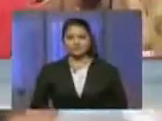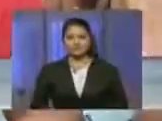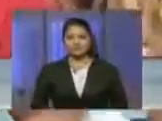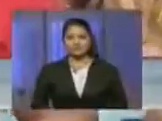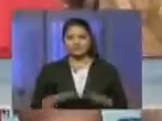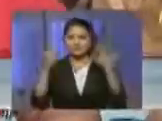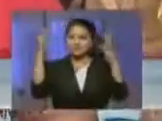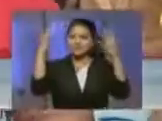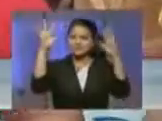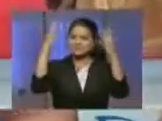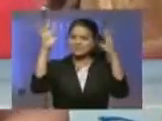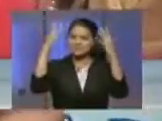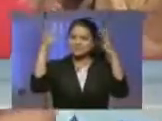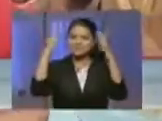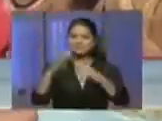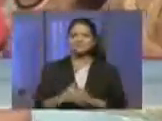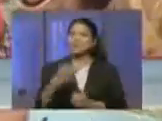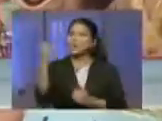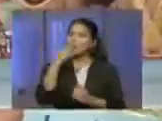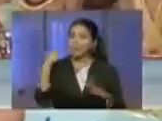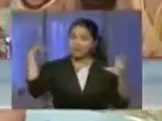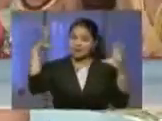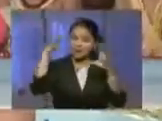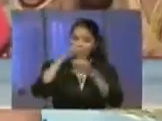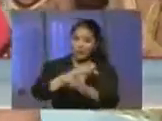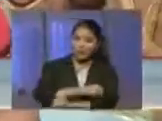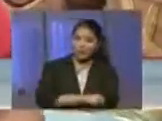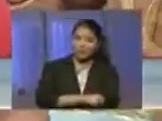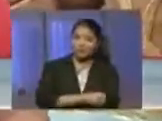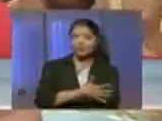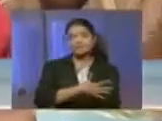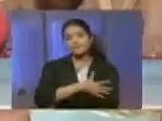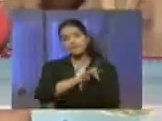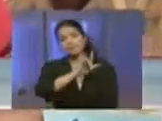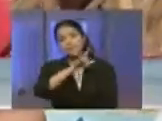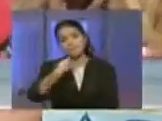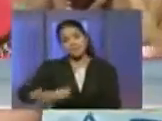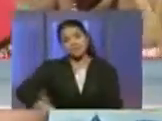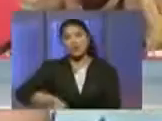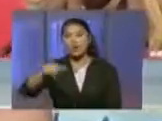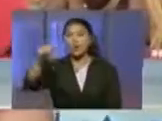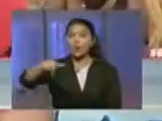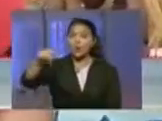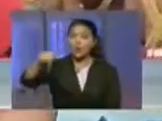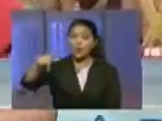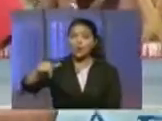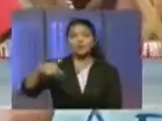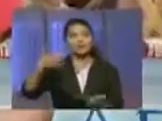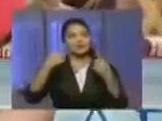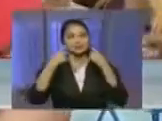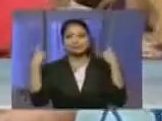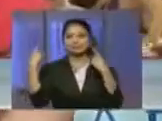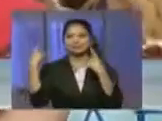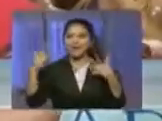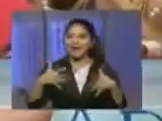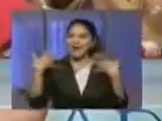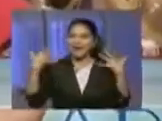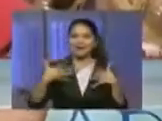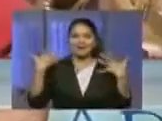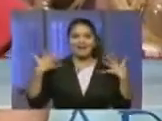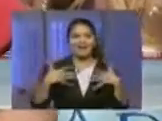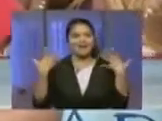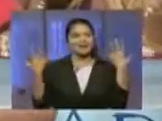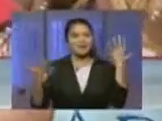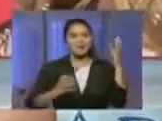Moro Buenas noches querido hay alegría hay mucha